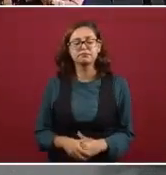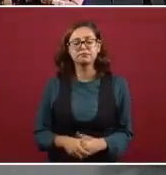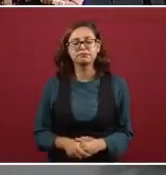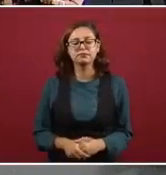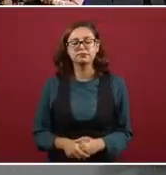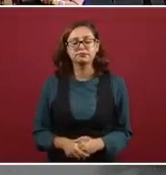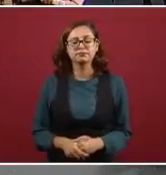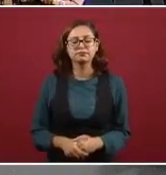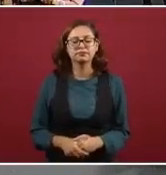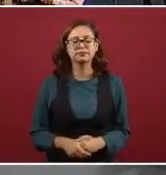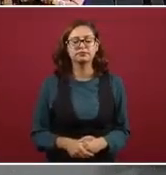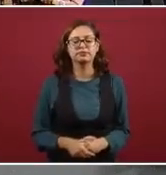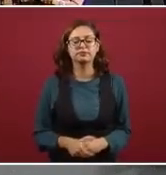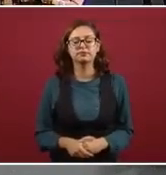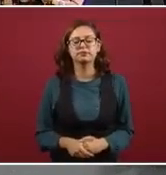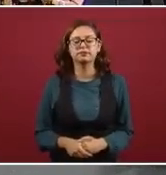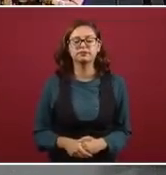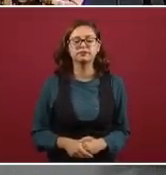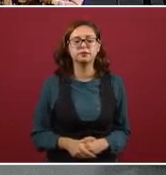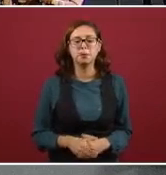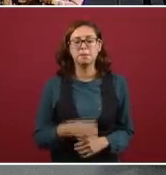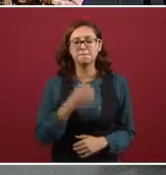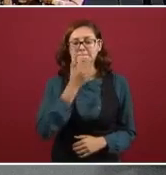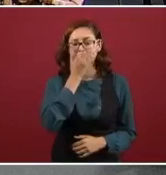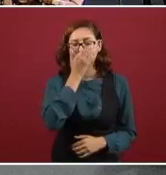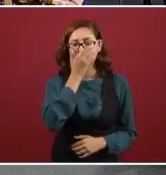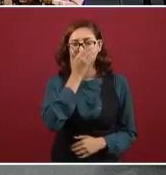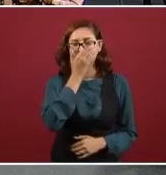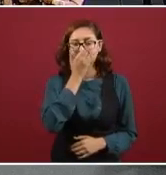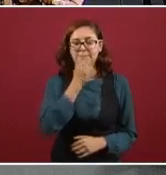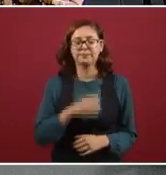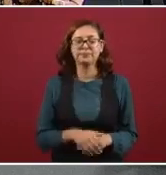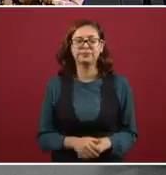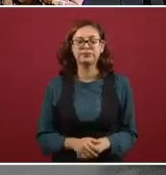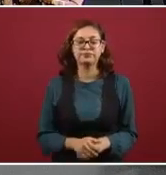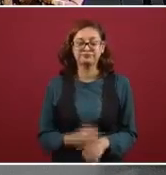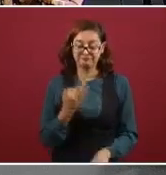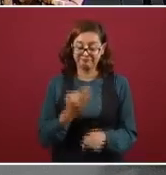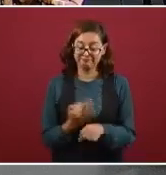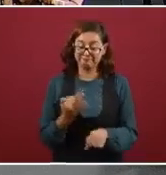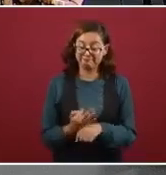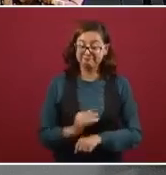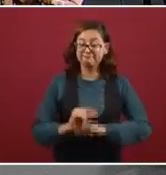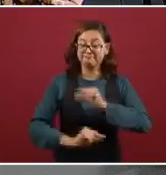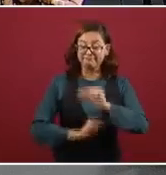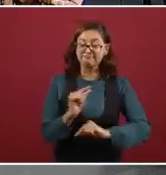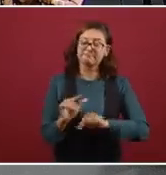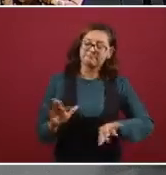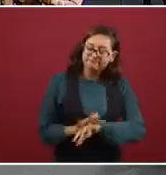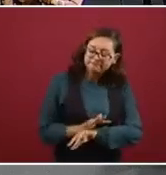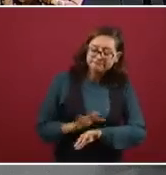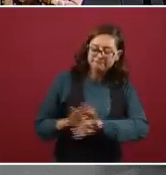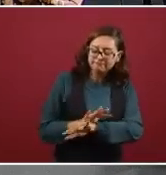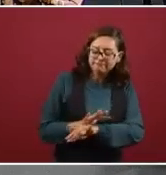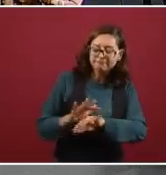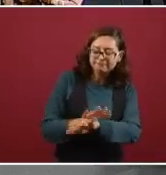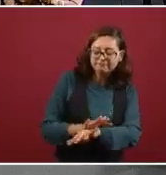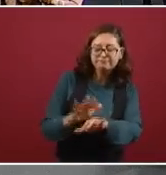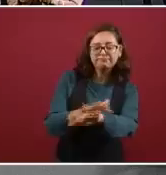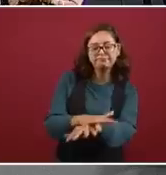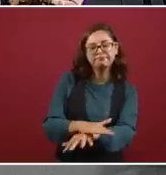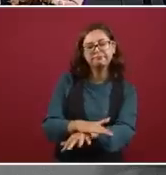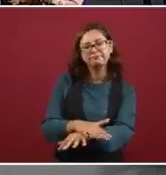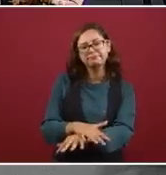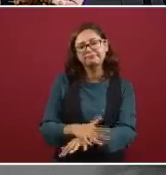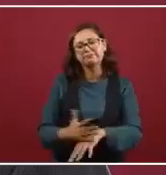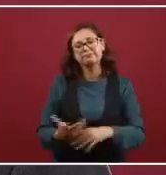Estos son los cambios que se están llevando a cabo. Y este apoyo